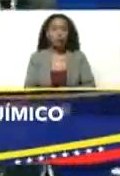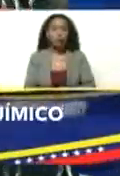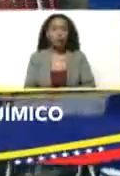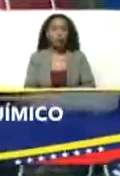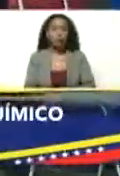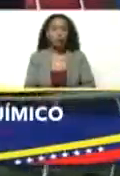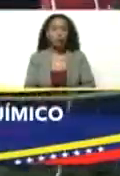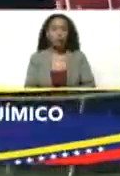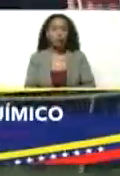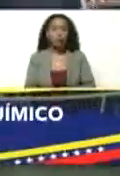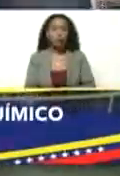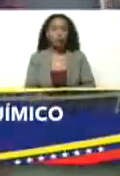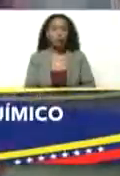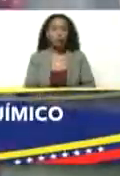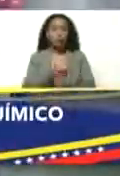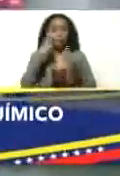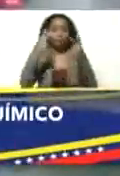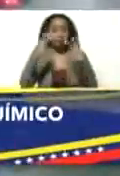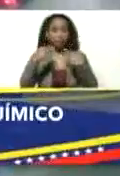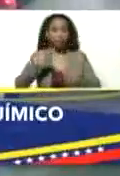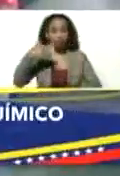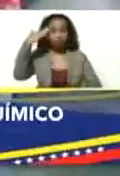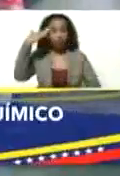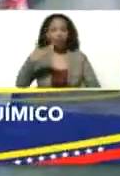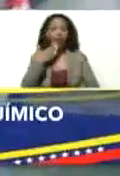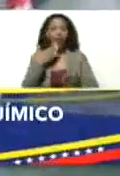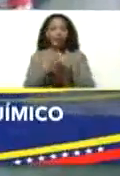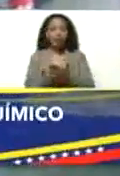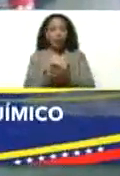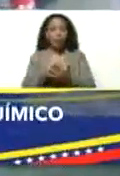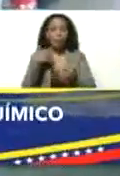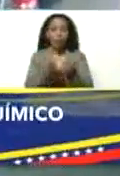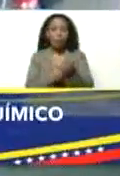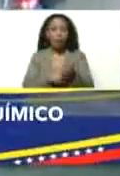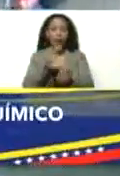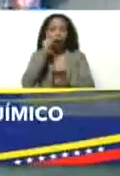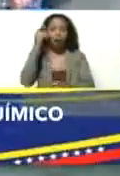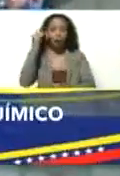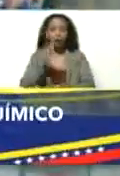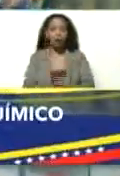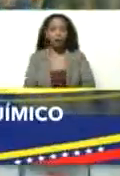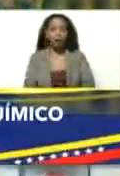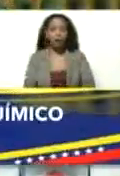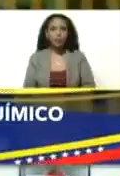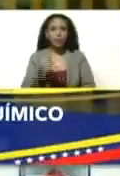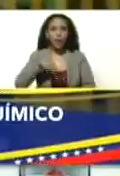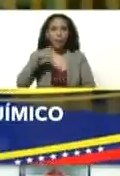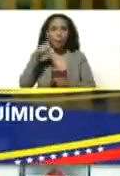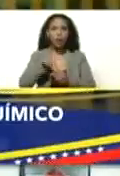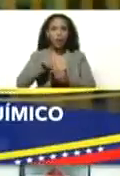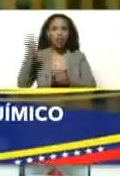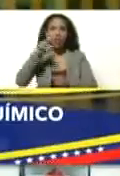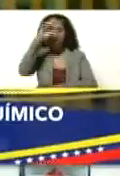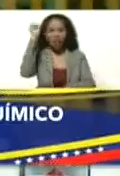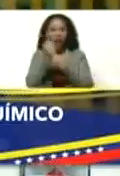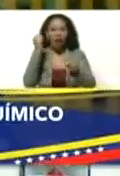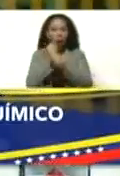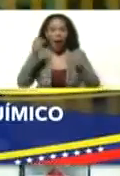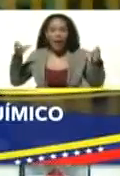Bueno, mi hermano, muchas gracias. Mis hermanos y mis hermanas de Pequiven, trabajo en